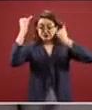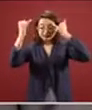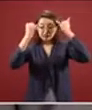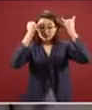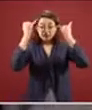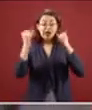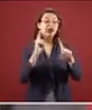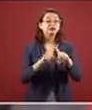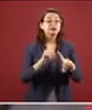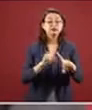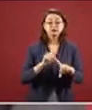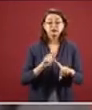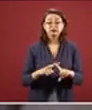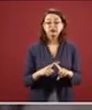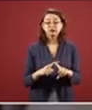por